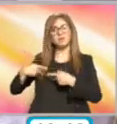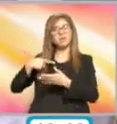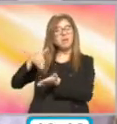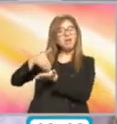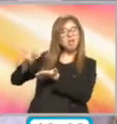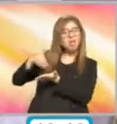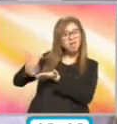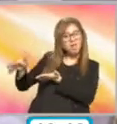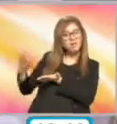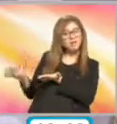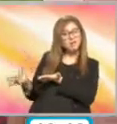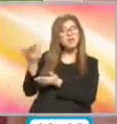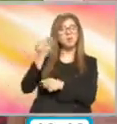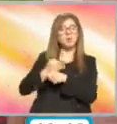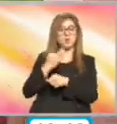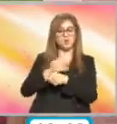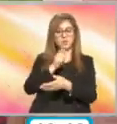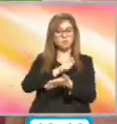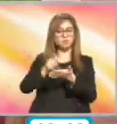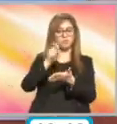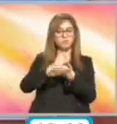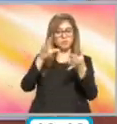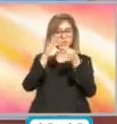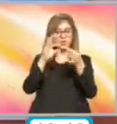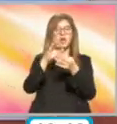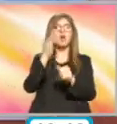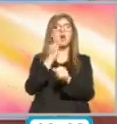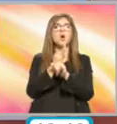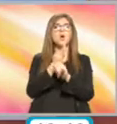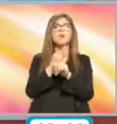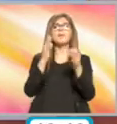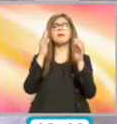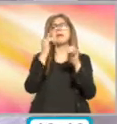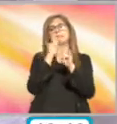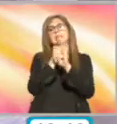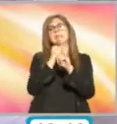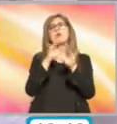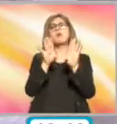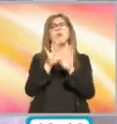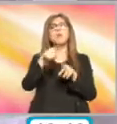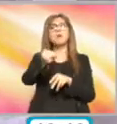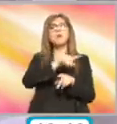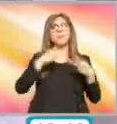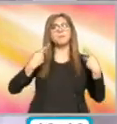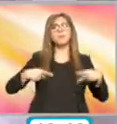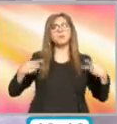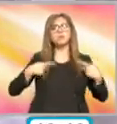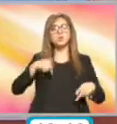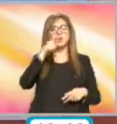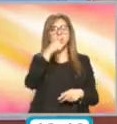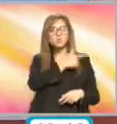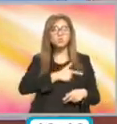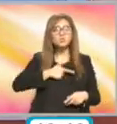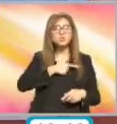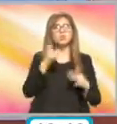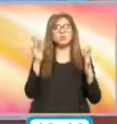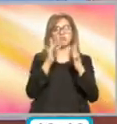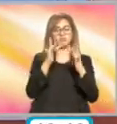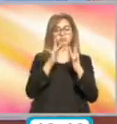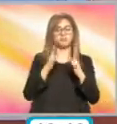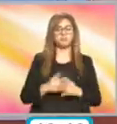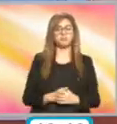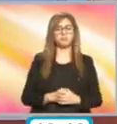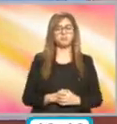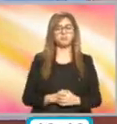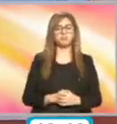música estás plasmando. Muy bien. Oye, cuéntanos tus redes sociales para que el público que está en casa pues te esté siguiendo. Sí, bueno, estoy en todos